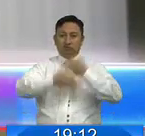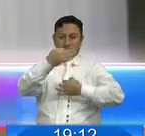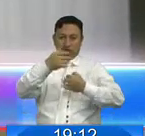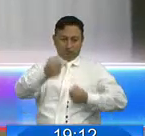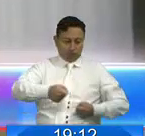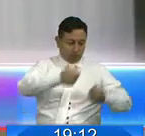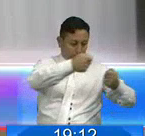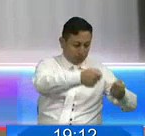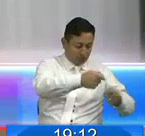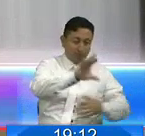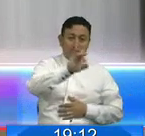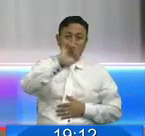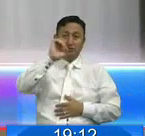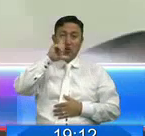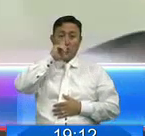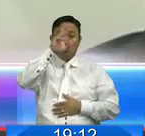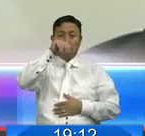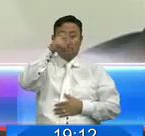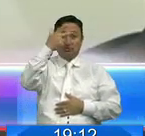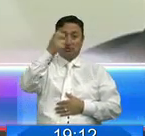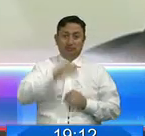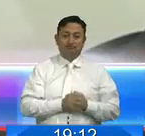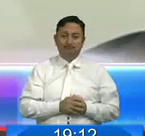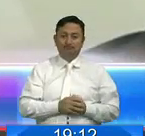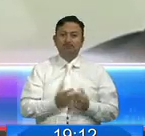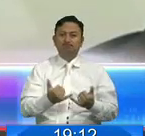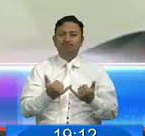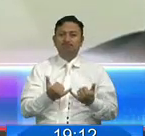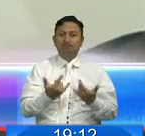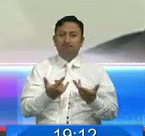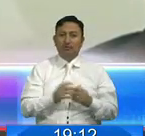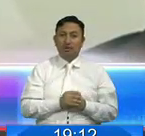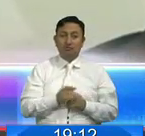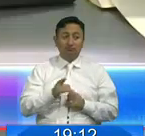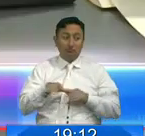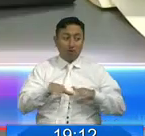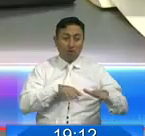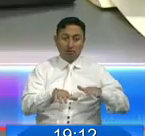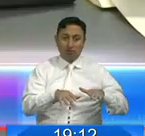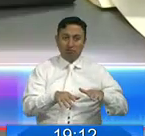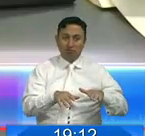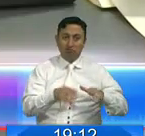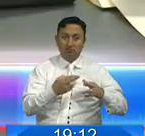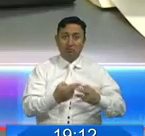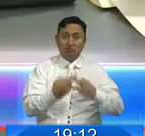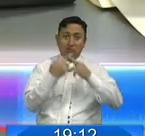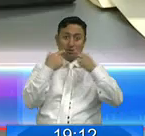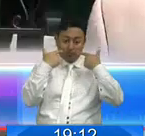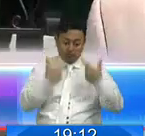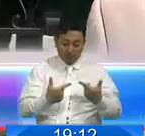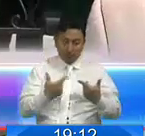el 8 de julio de 2013. Momento en el que no había un coordinador jurídico que se encargue de la cadena de